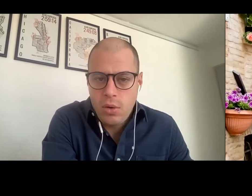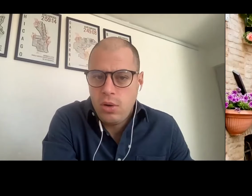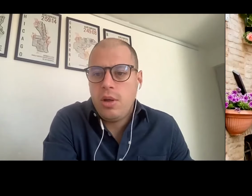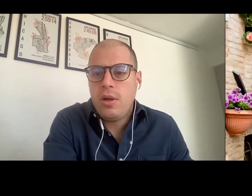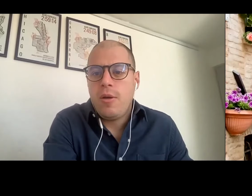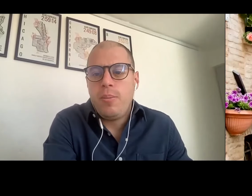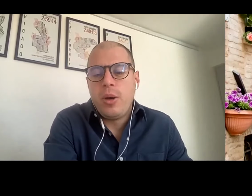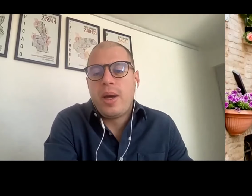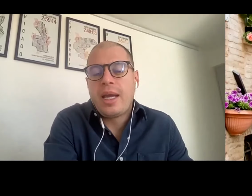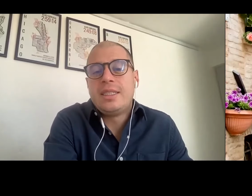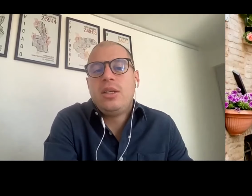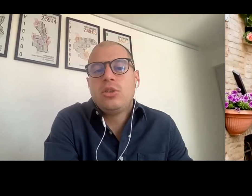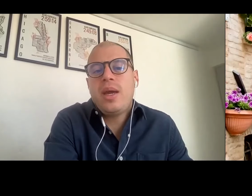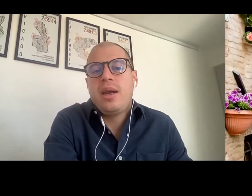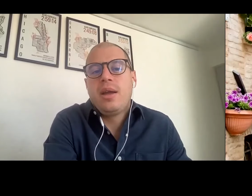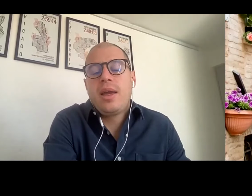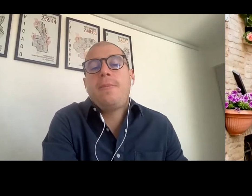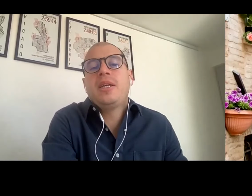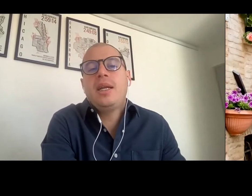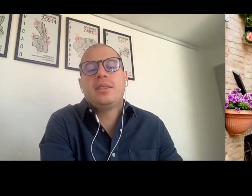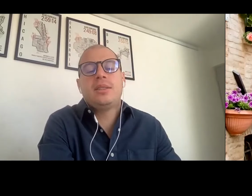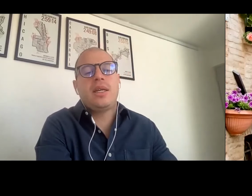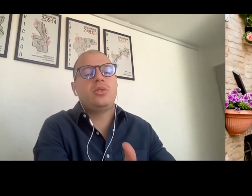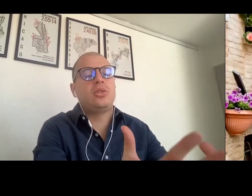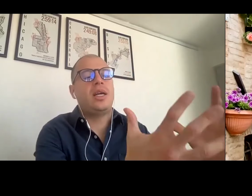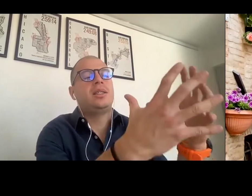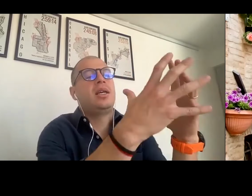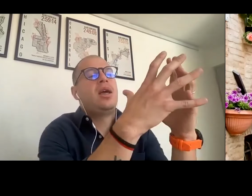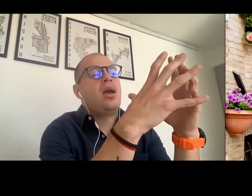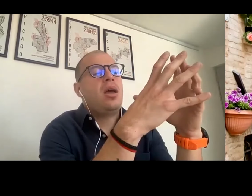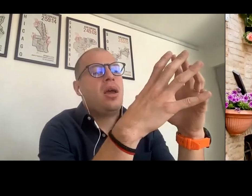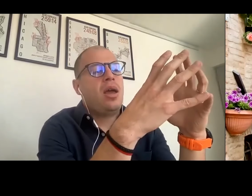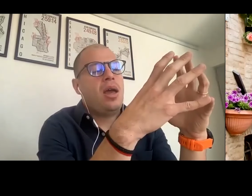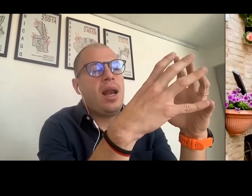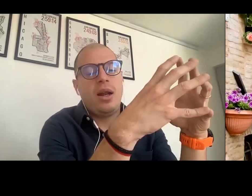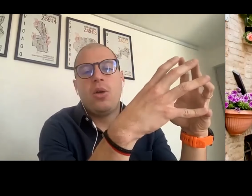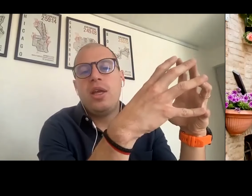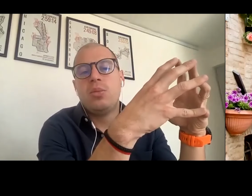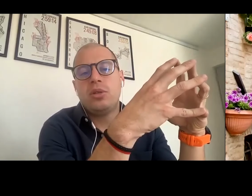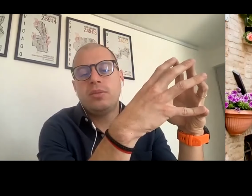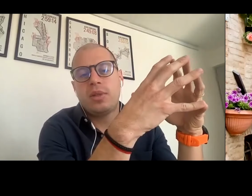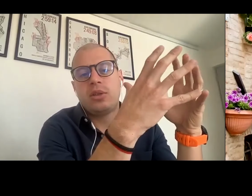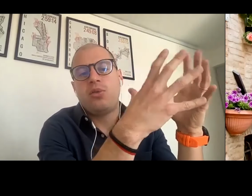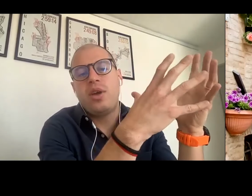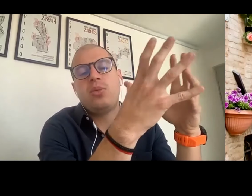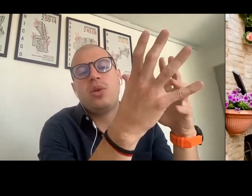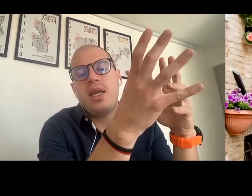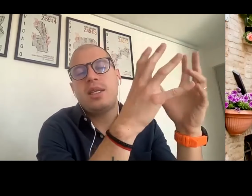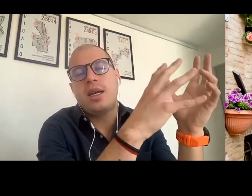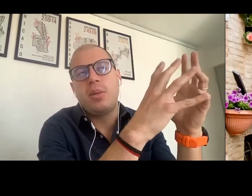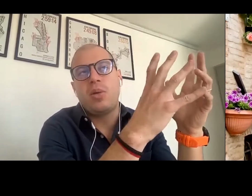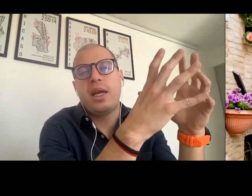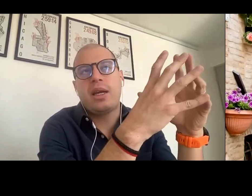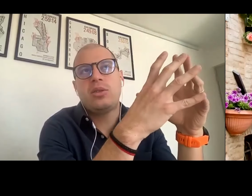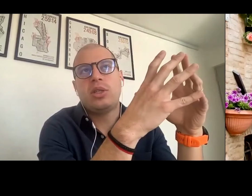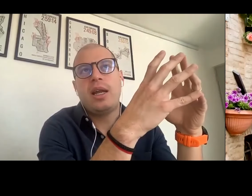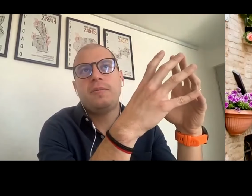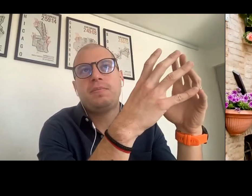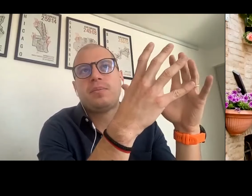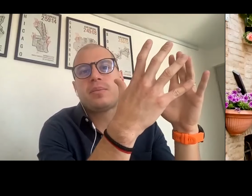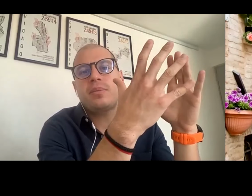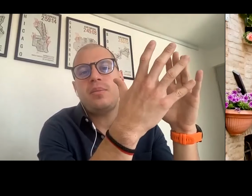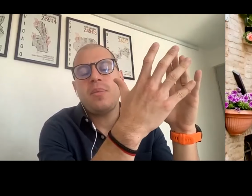algo, pero para que sí nos vean. ¿Qué pasa en las redes sociales? El algoritmo, tanto Facebook, Instagram y cualquier red